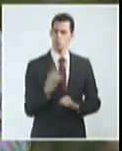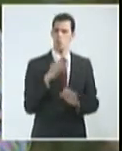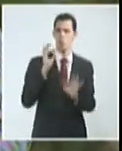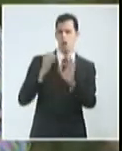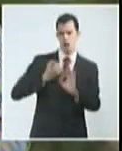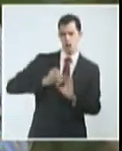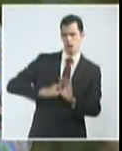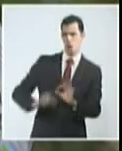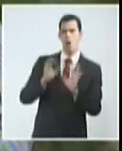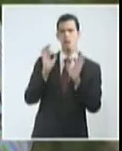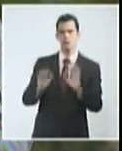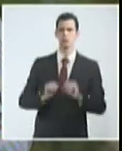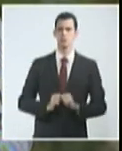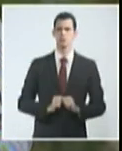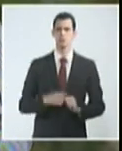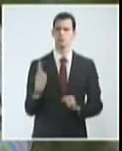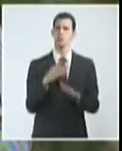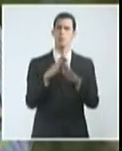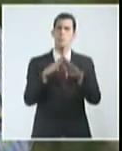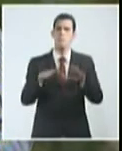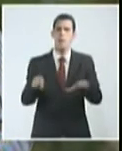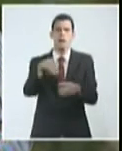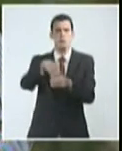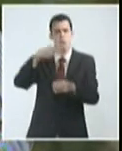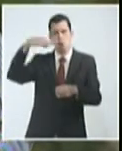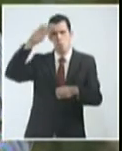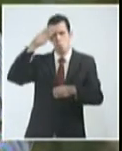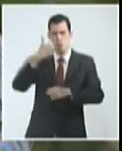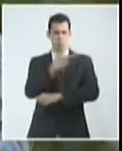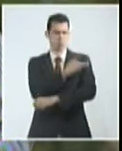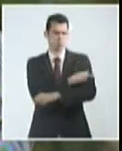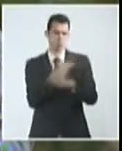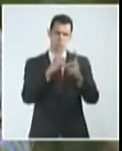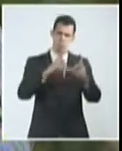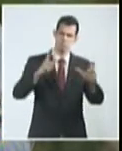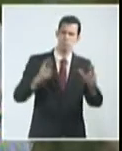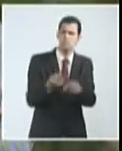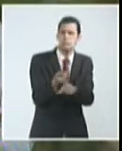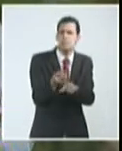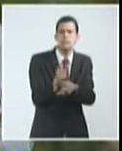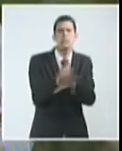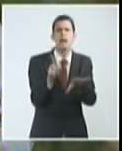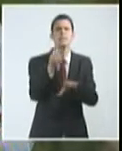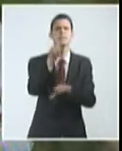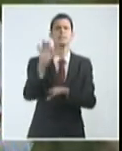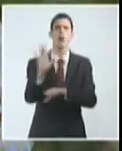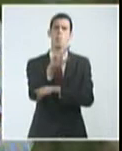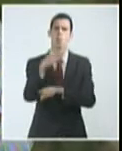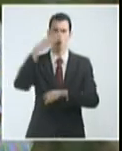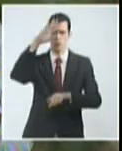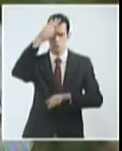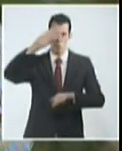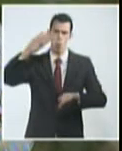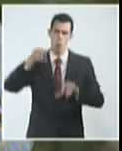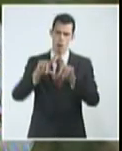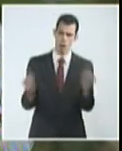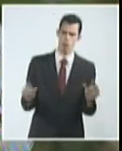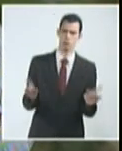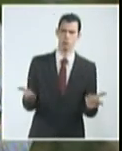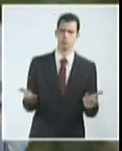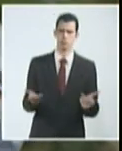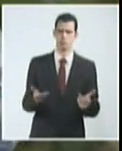vacunas latinoamericanas. En paz hemos inmunizado casi al 100% de nuestra población, incluyendo a nuestros niños y